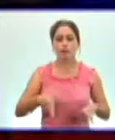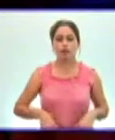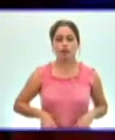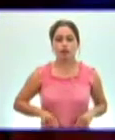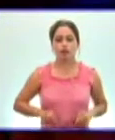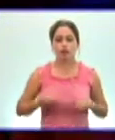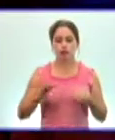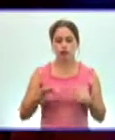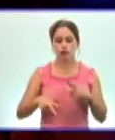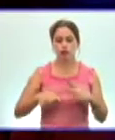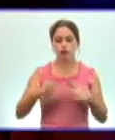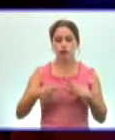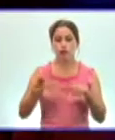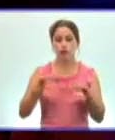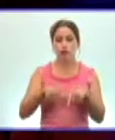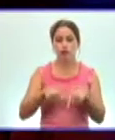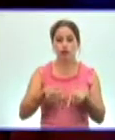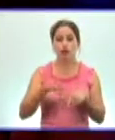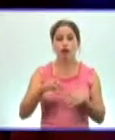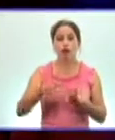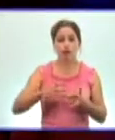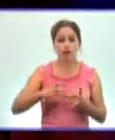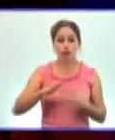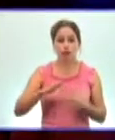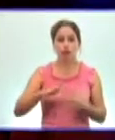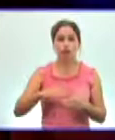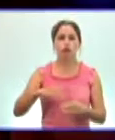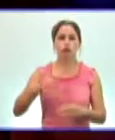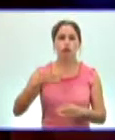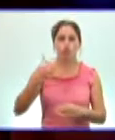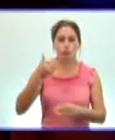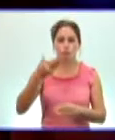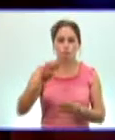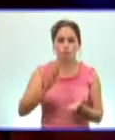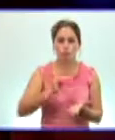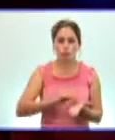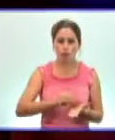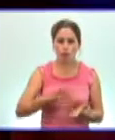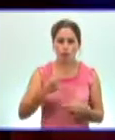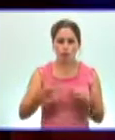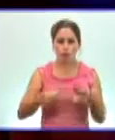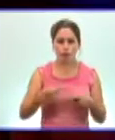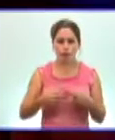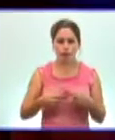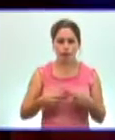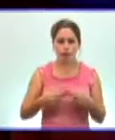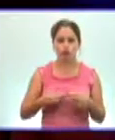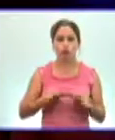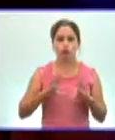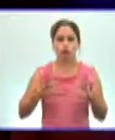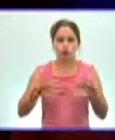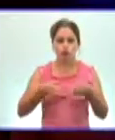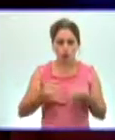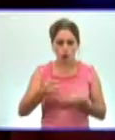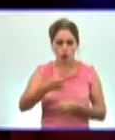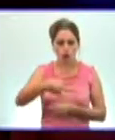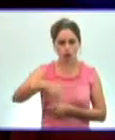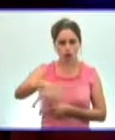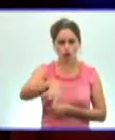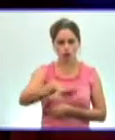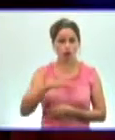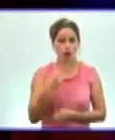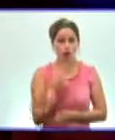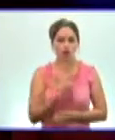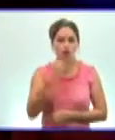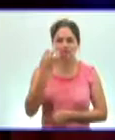esa asunción trasladarlo a los niveles de comportamiento. Nosotros no siempre somos consecuentes en el sentido de